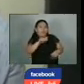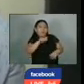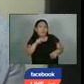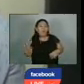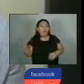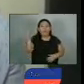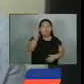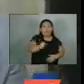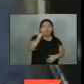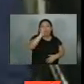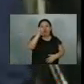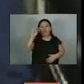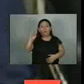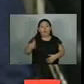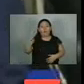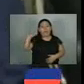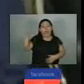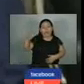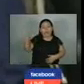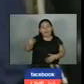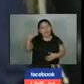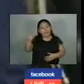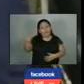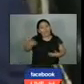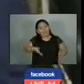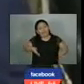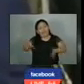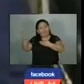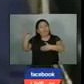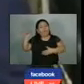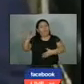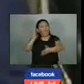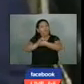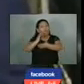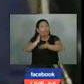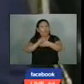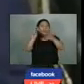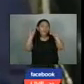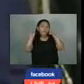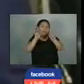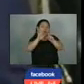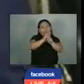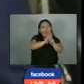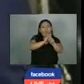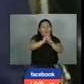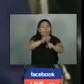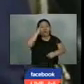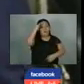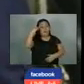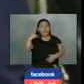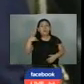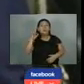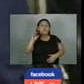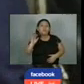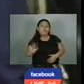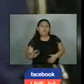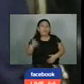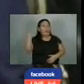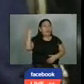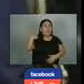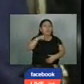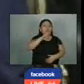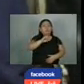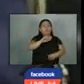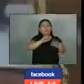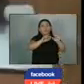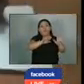Costa Rica, ya que es reclamado en ese país por haber cometido delitos sexuales en contra de una menor de edad entre